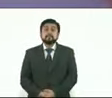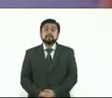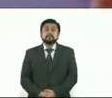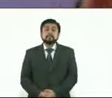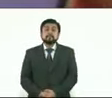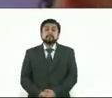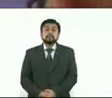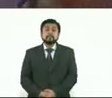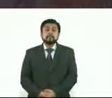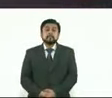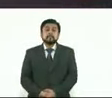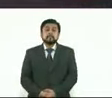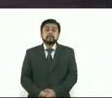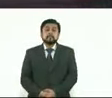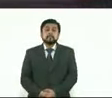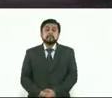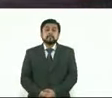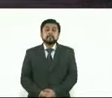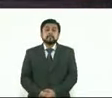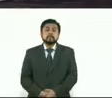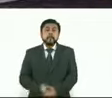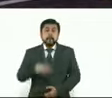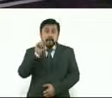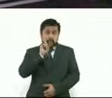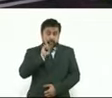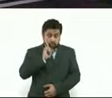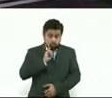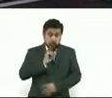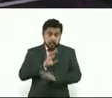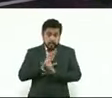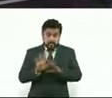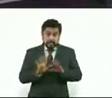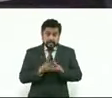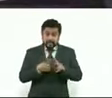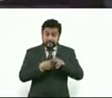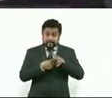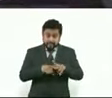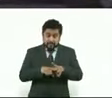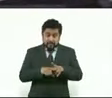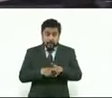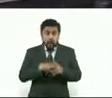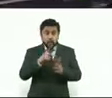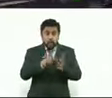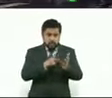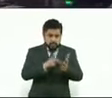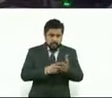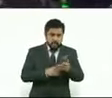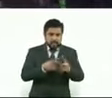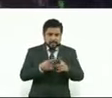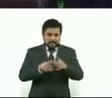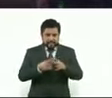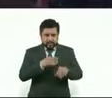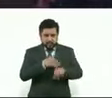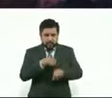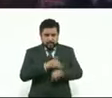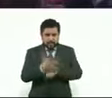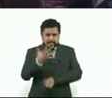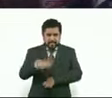Vámonos con la salida ya de la rama femenil. Nos vamos a ir con la cuenta regresiva del 10 al